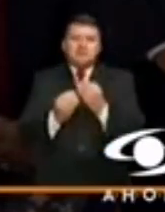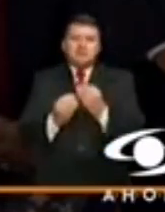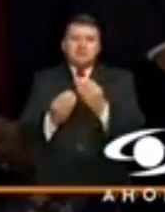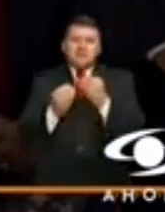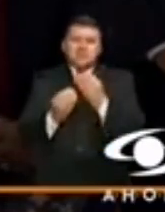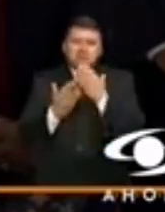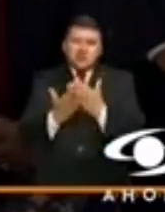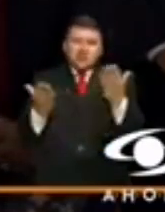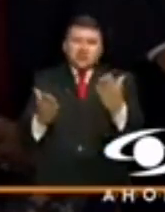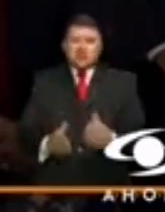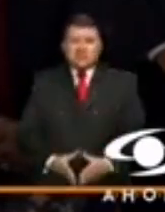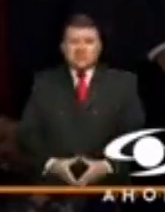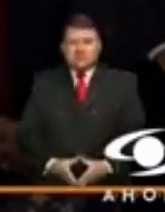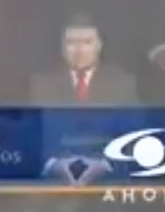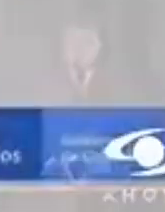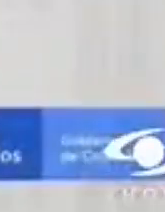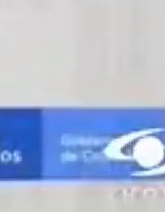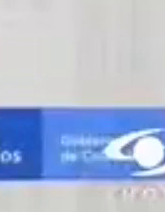Muchísimas, muchísimas gracias.